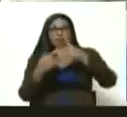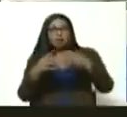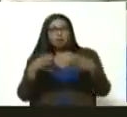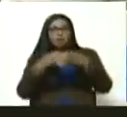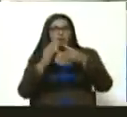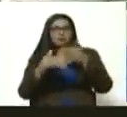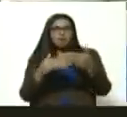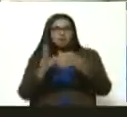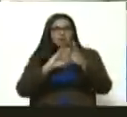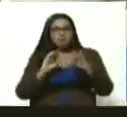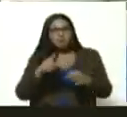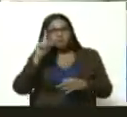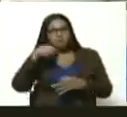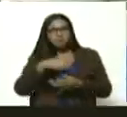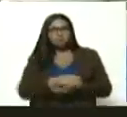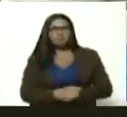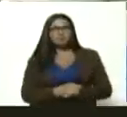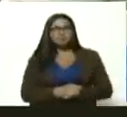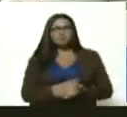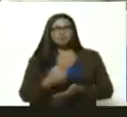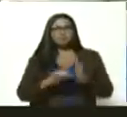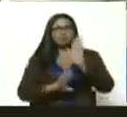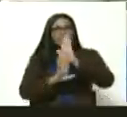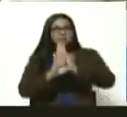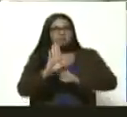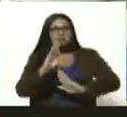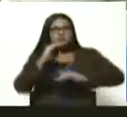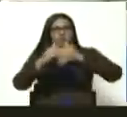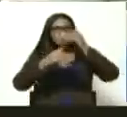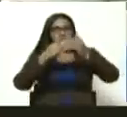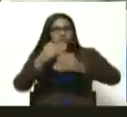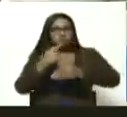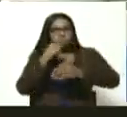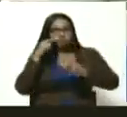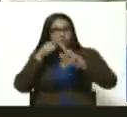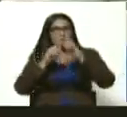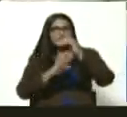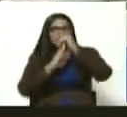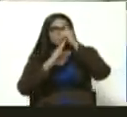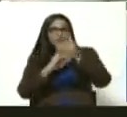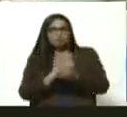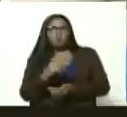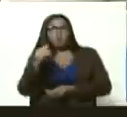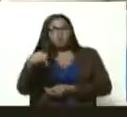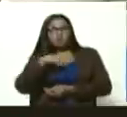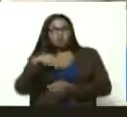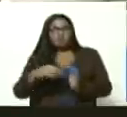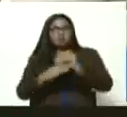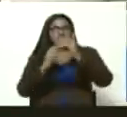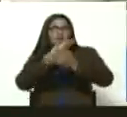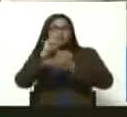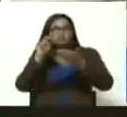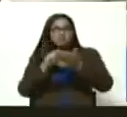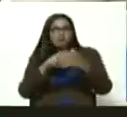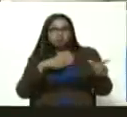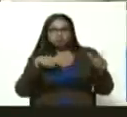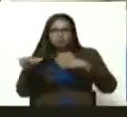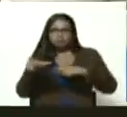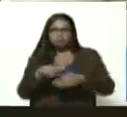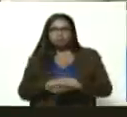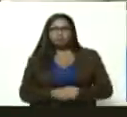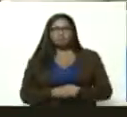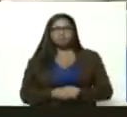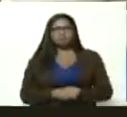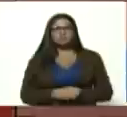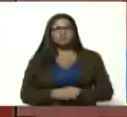va avanzando en pasos consolidados en esa dirección hoy tenemos esta dirección nacional yo